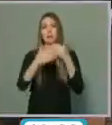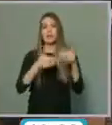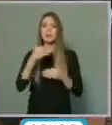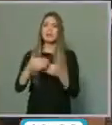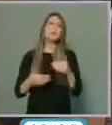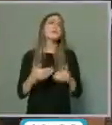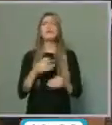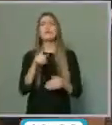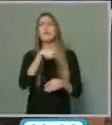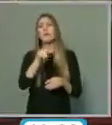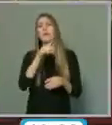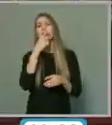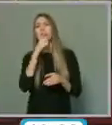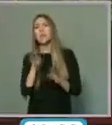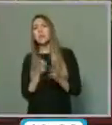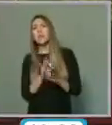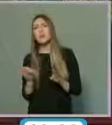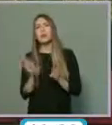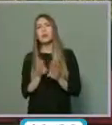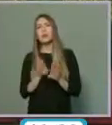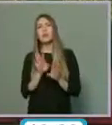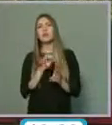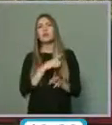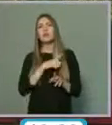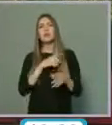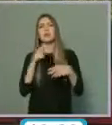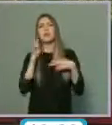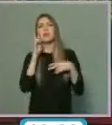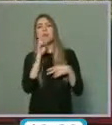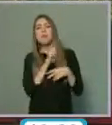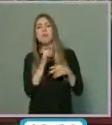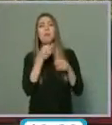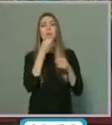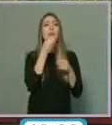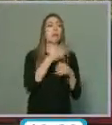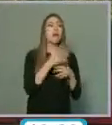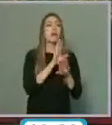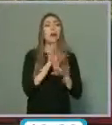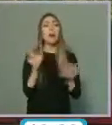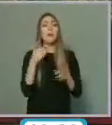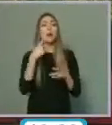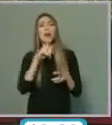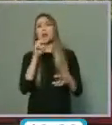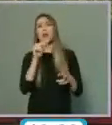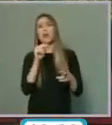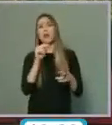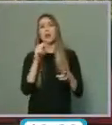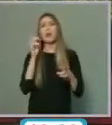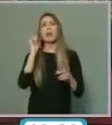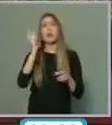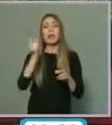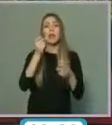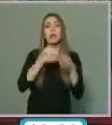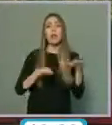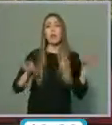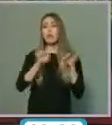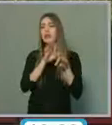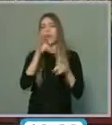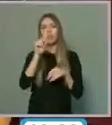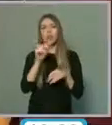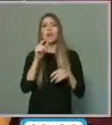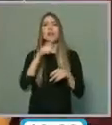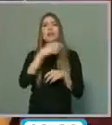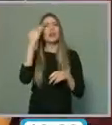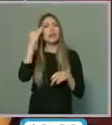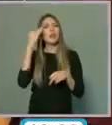es puro negocio, es puro show. Yo creo que al tiempo, dejémoslo al tiempo. Sí. Hubo también críticas, hubo comentarios muy positivos. Lo que sí es que esto abre